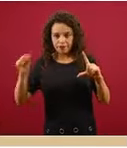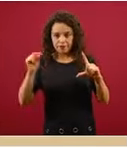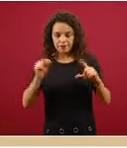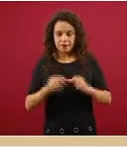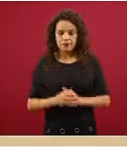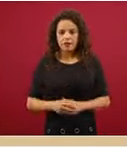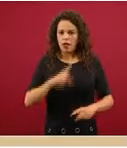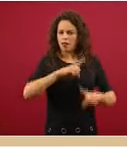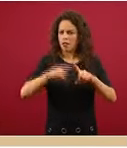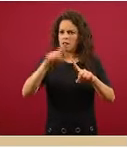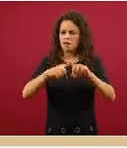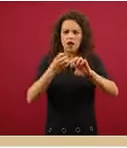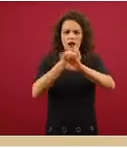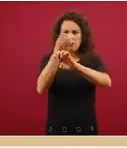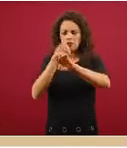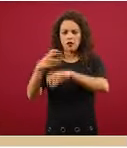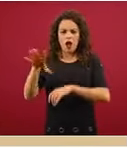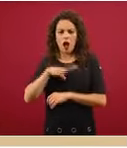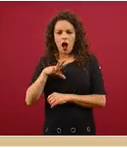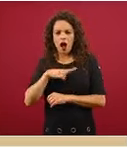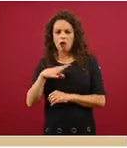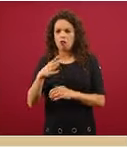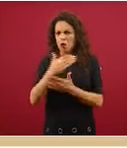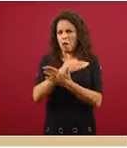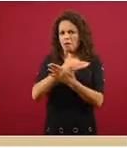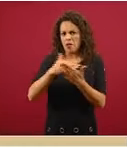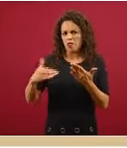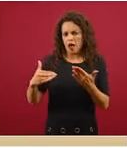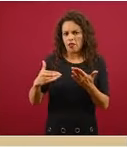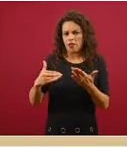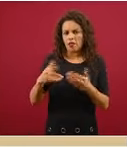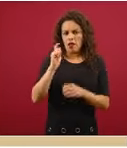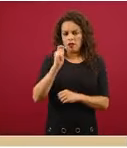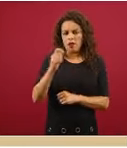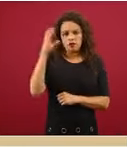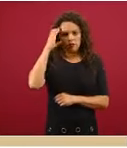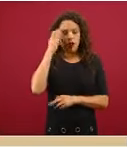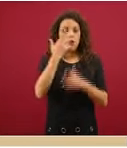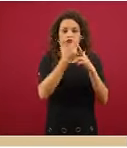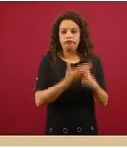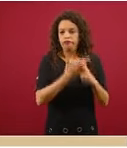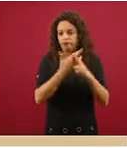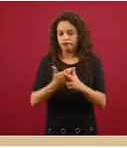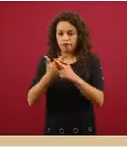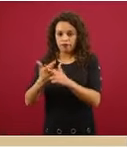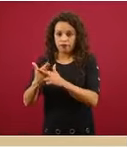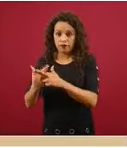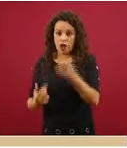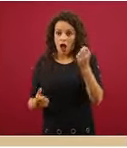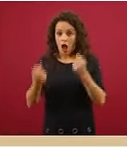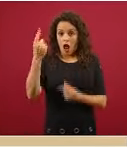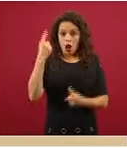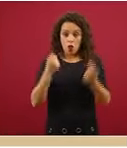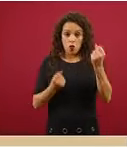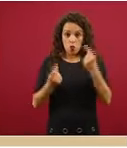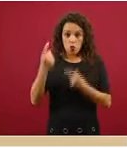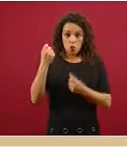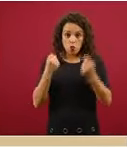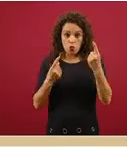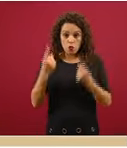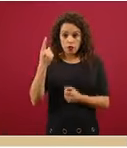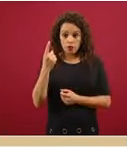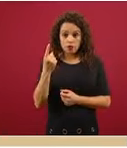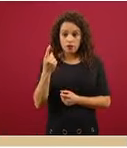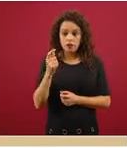todas las entidades federativas tienen al menos la mitad de sus camas disponibles. Algunas con tanta disponibilidad por encima